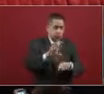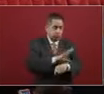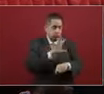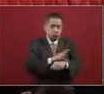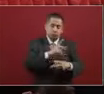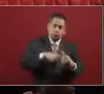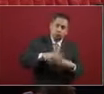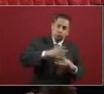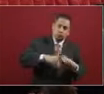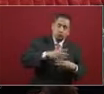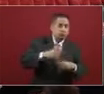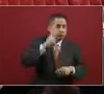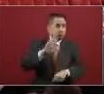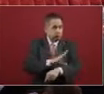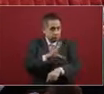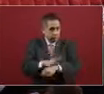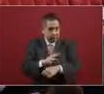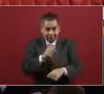Federal de Electricidad,